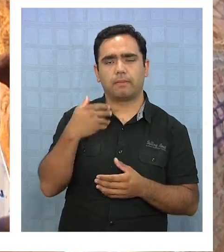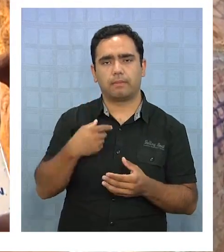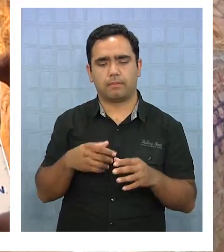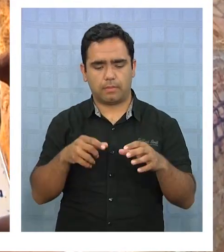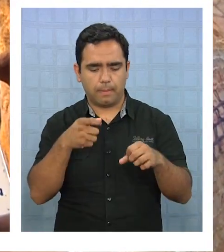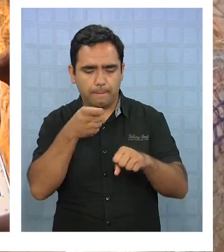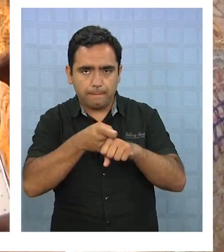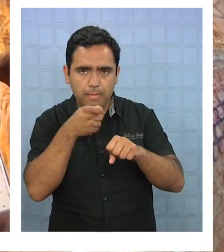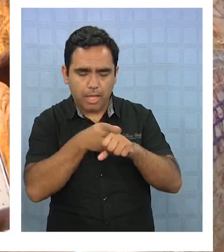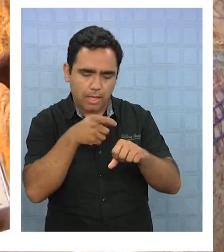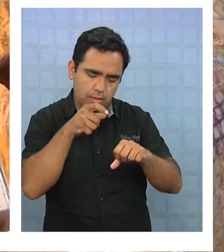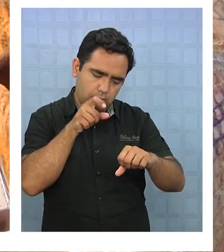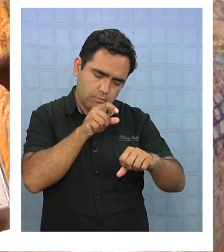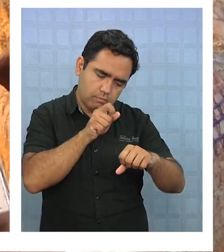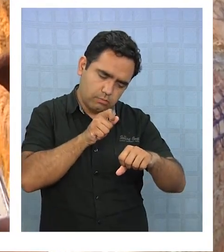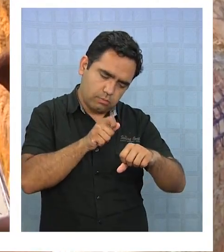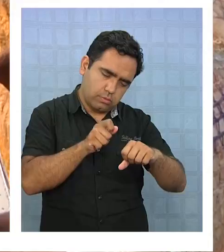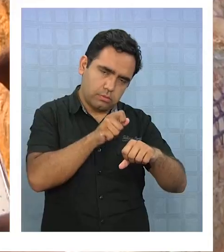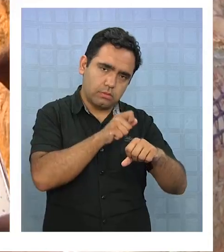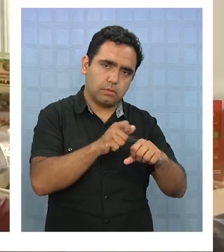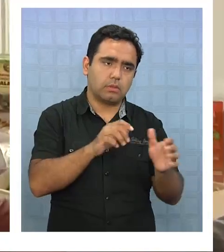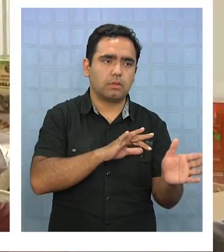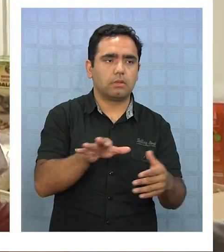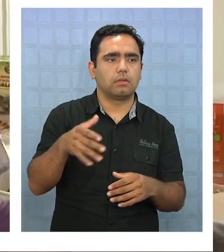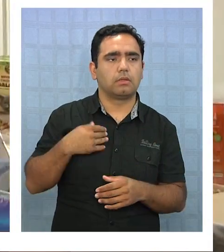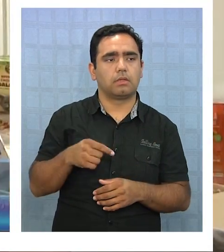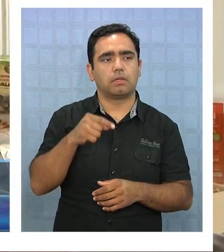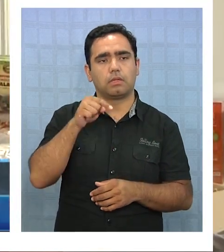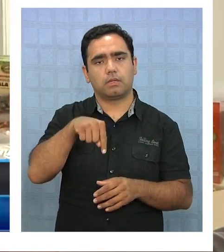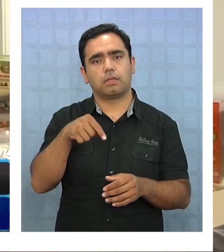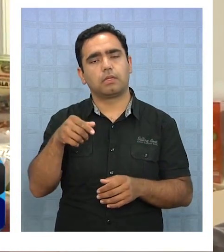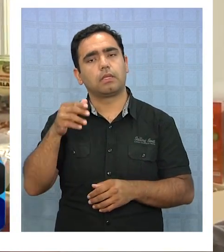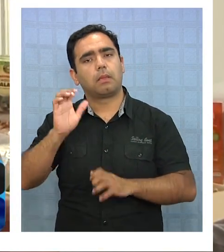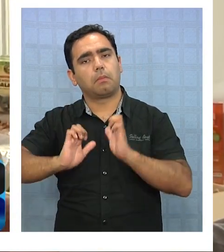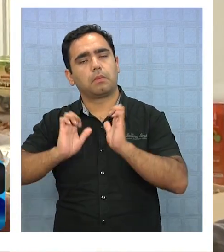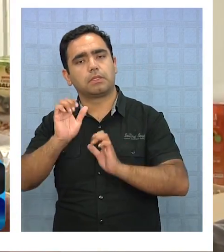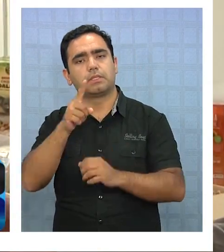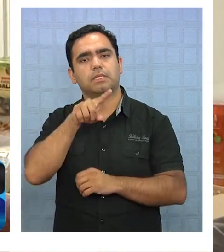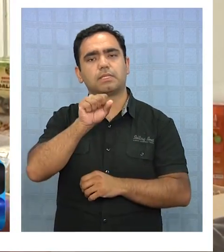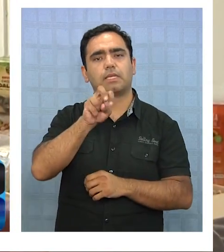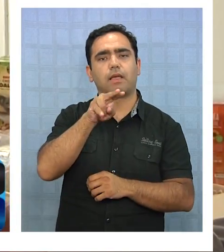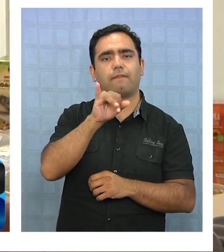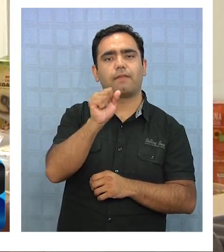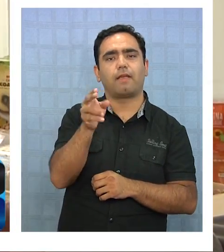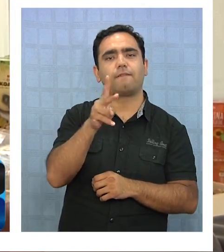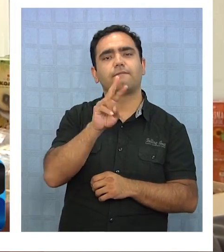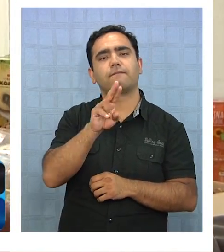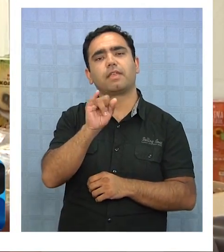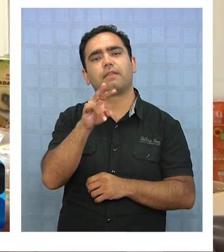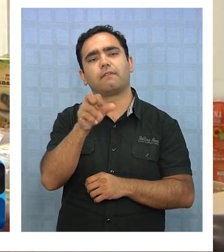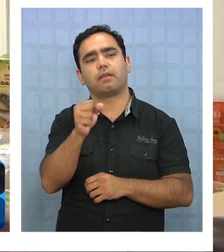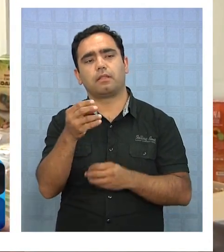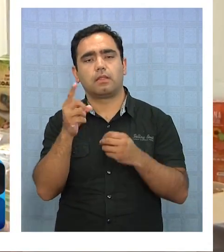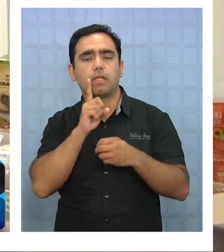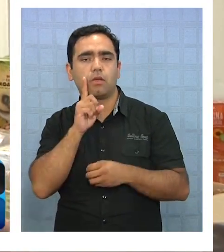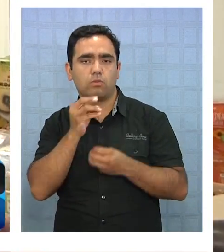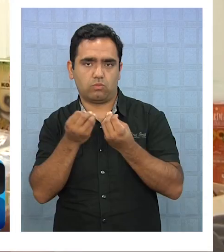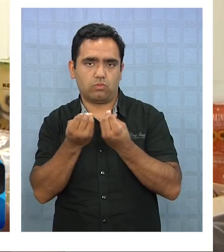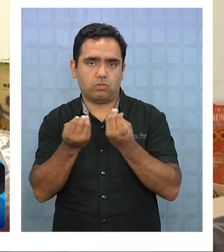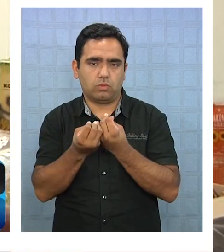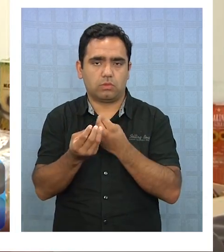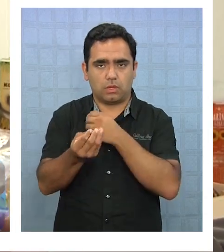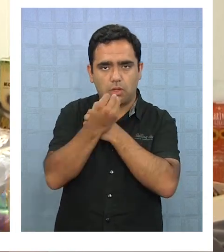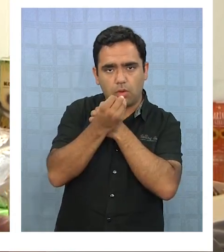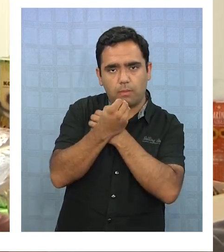todo lo relacionado con nuestra zona para tener una identidad de la región. La tienda se llama Sabia Viva y tengo una variedad de alimentos, por ejemplo, leches